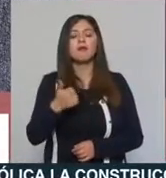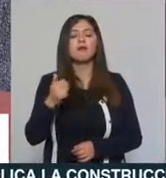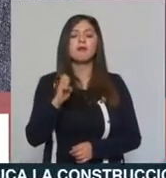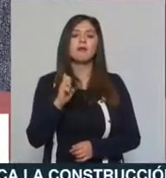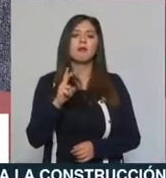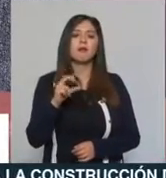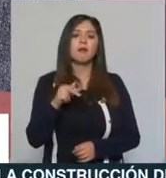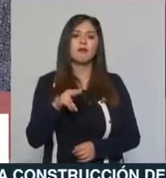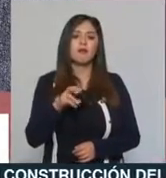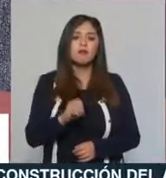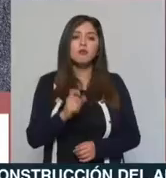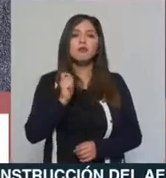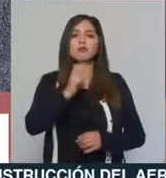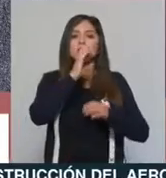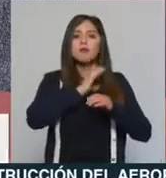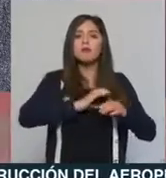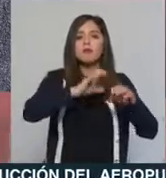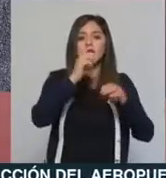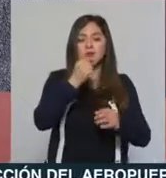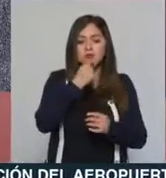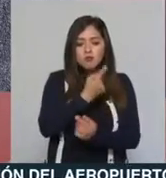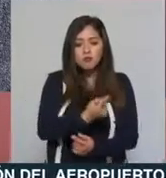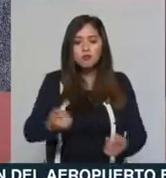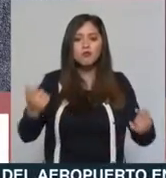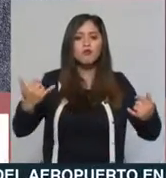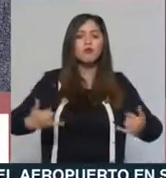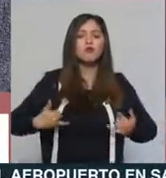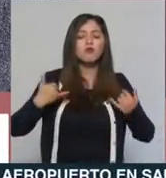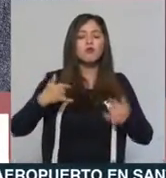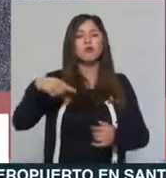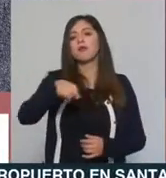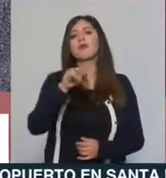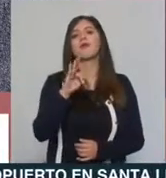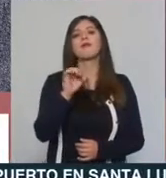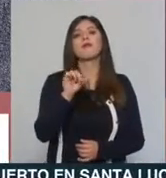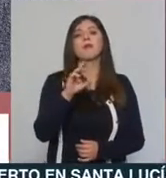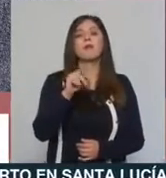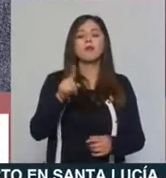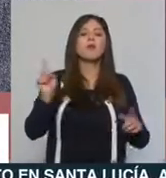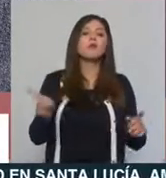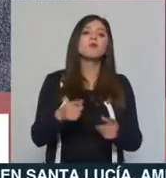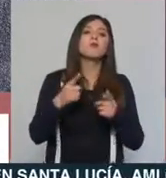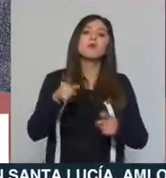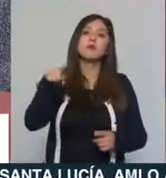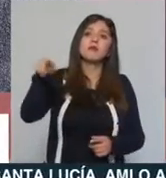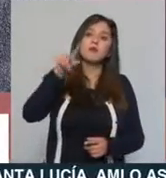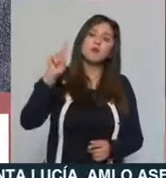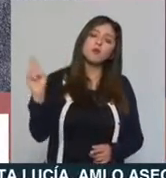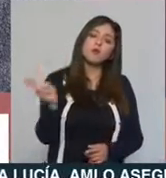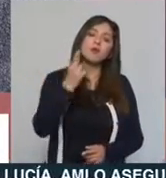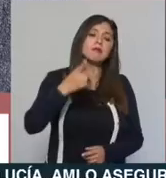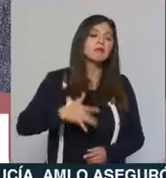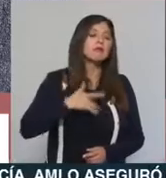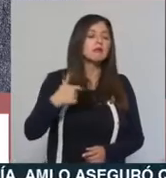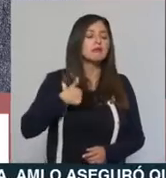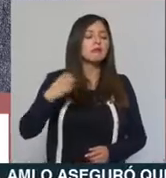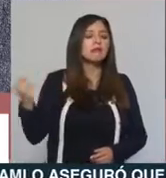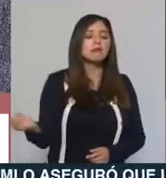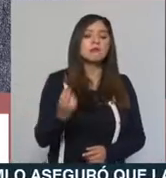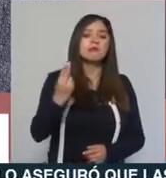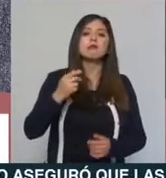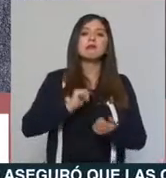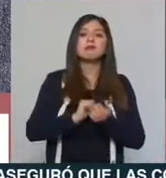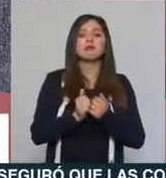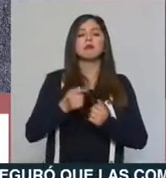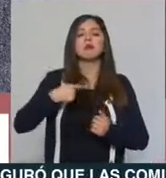Anaya, el coro de niños y jóvenes cantores de la Facultad de Música de la UNAM. Entonces, muy afortunada, de verdad muy afortunada,